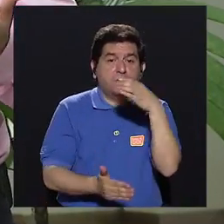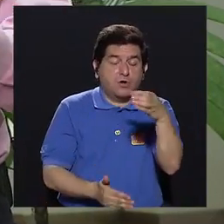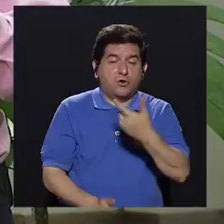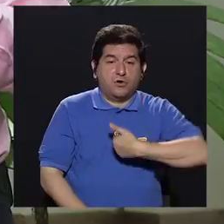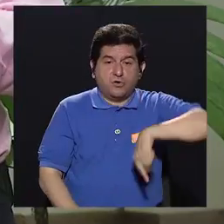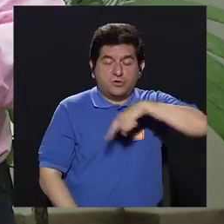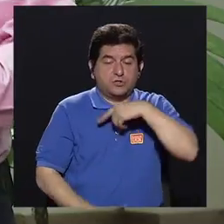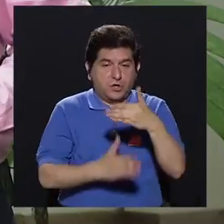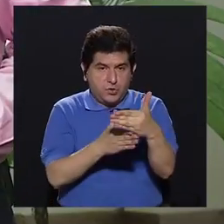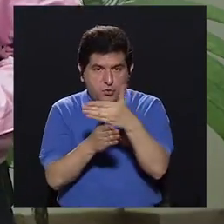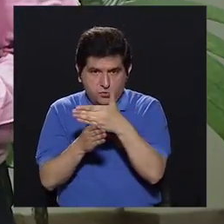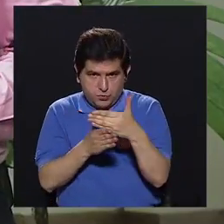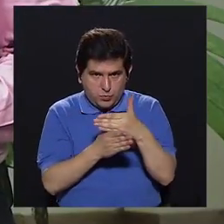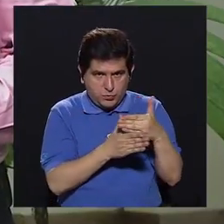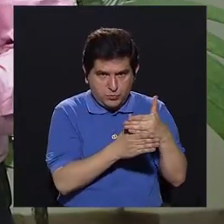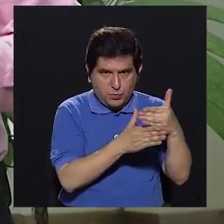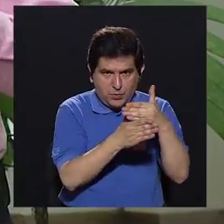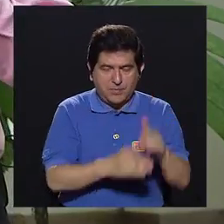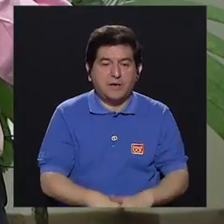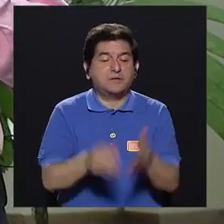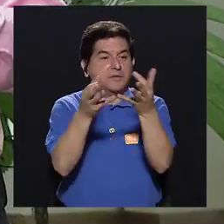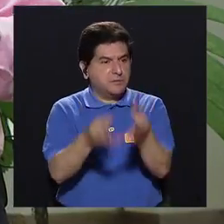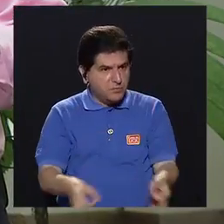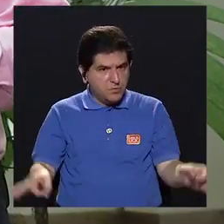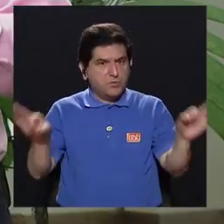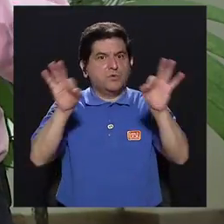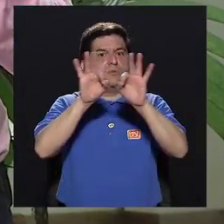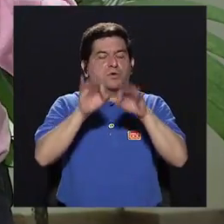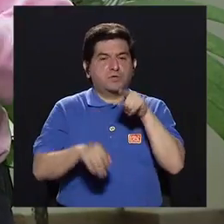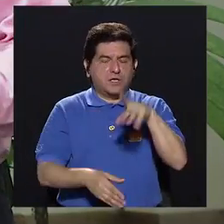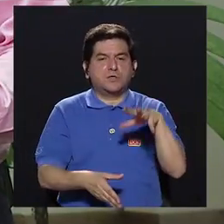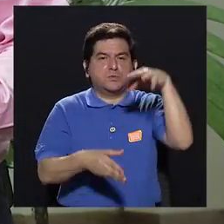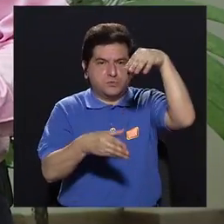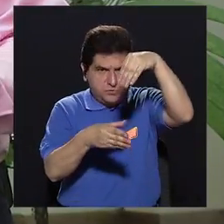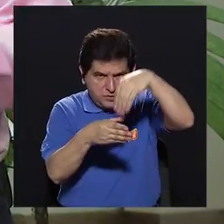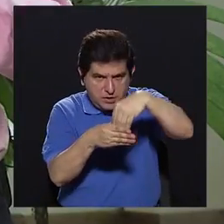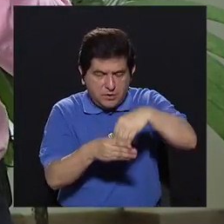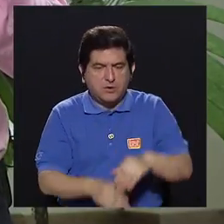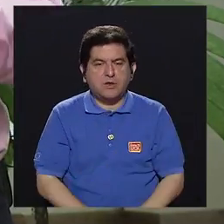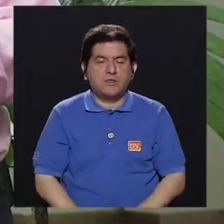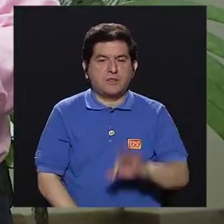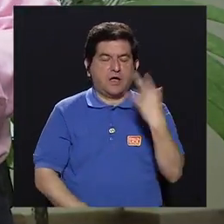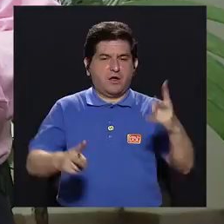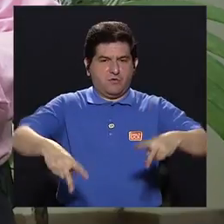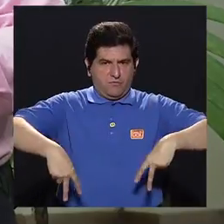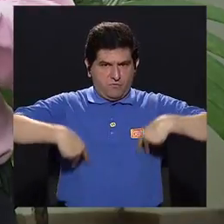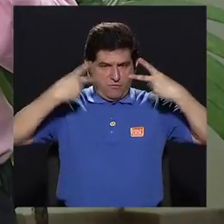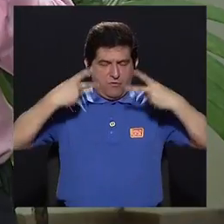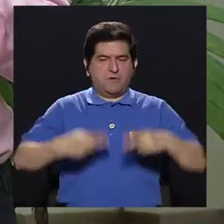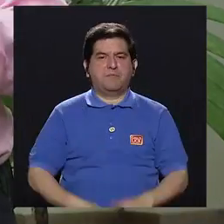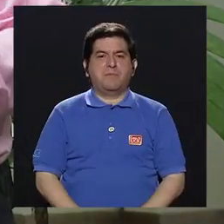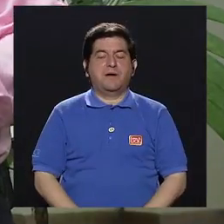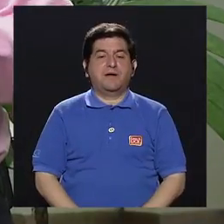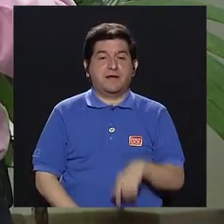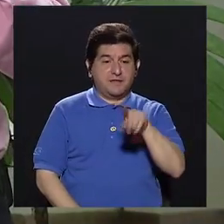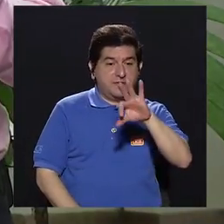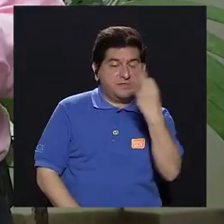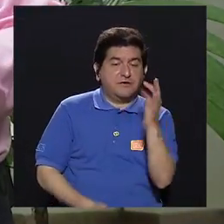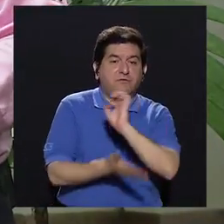que nosotros queremos compartir con ustedes son importantes para que los pueda incorporar en sus estilos de vida y pueda